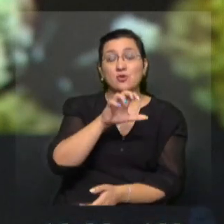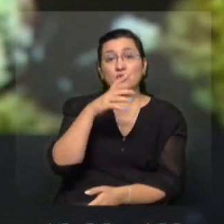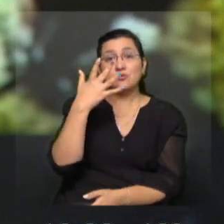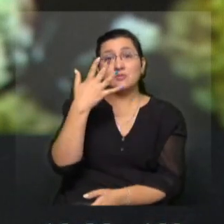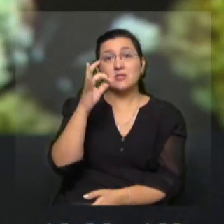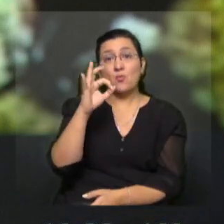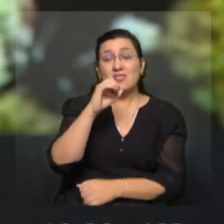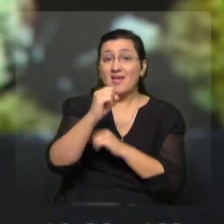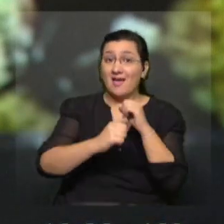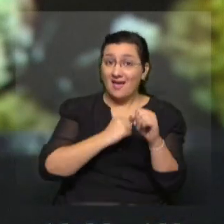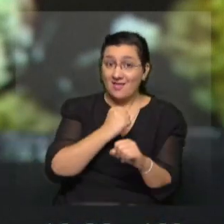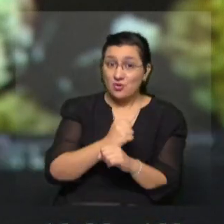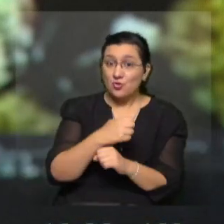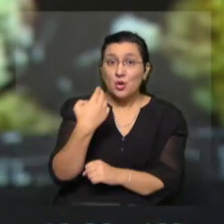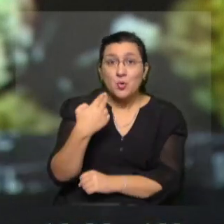vida.